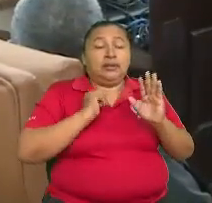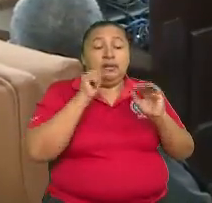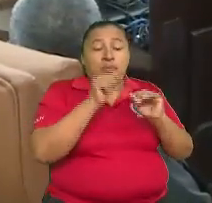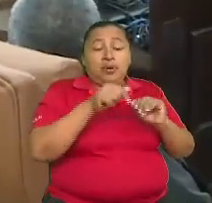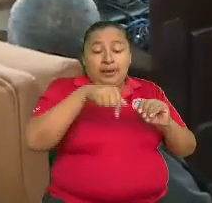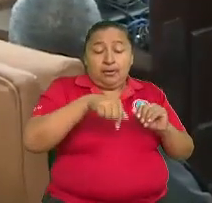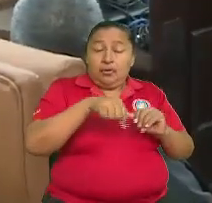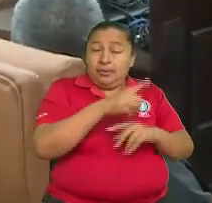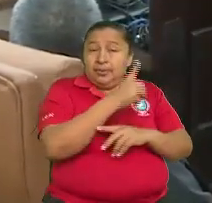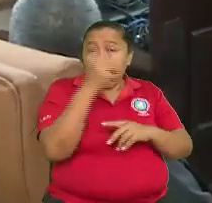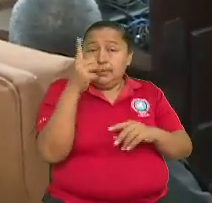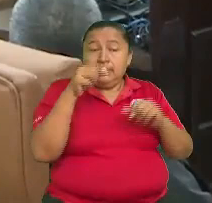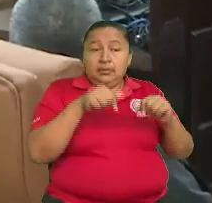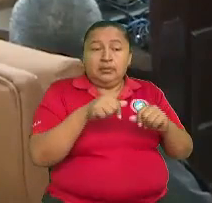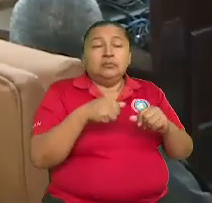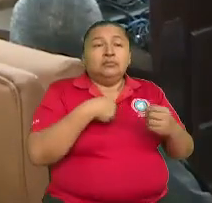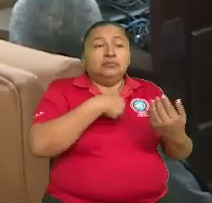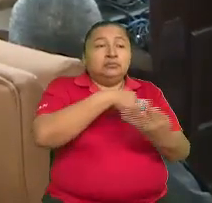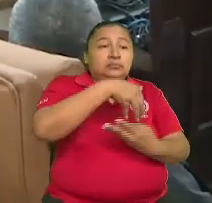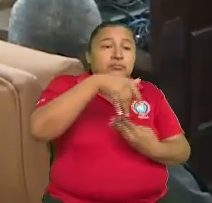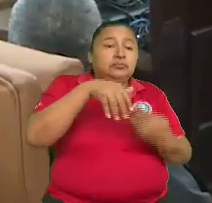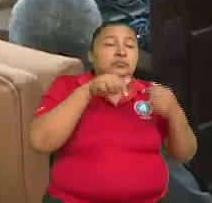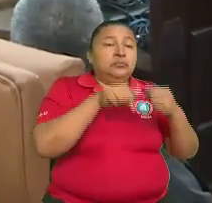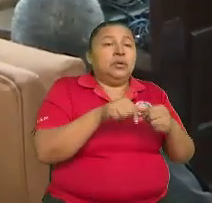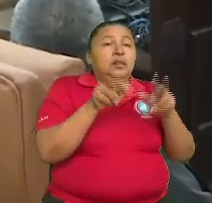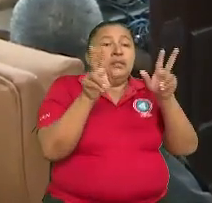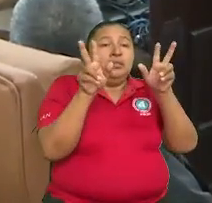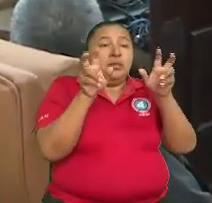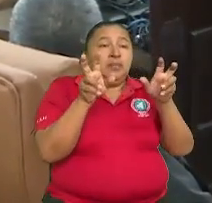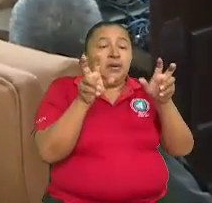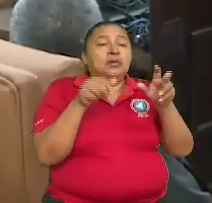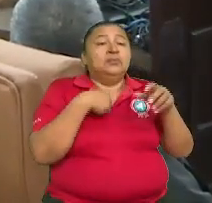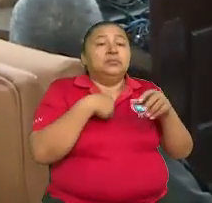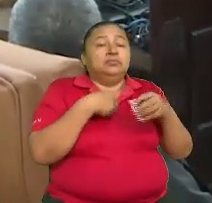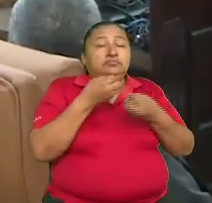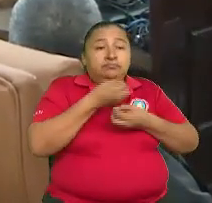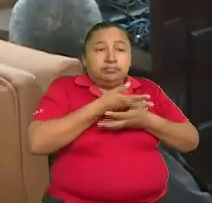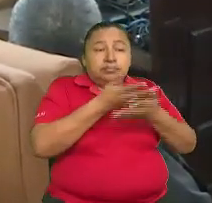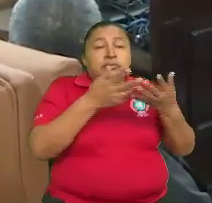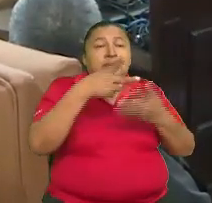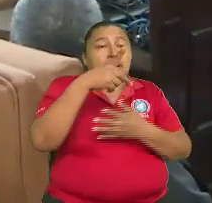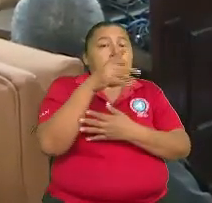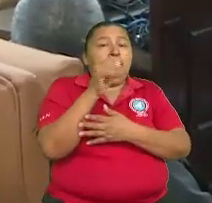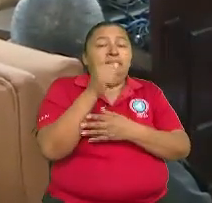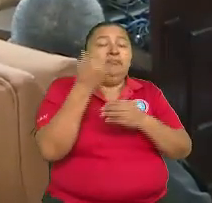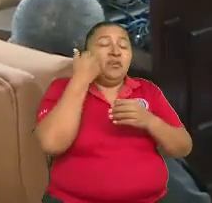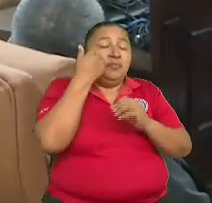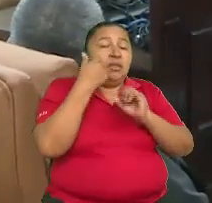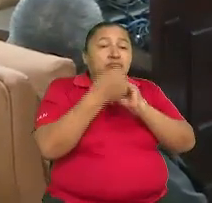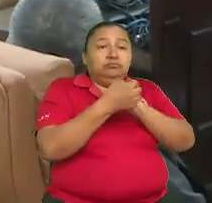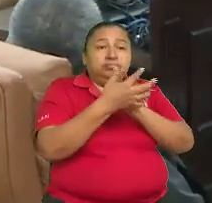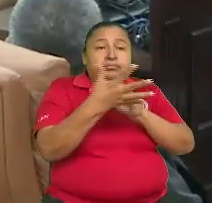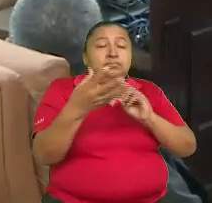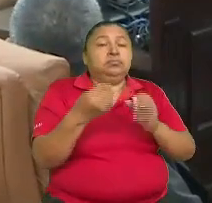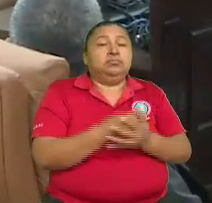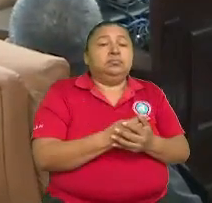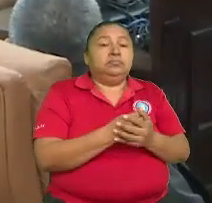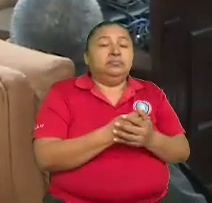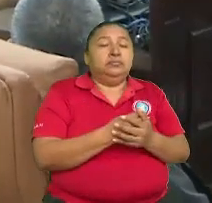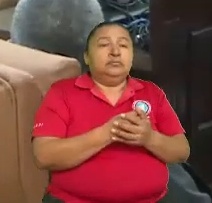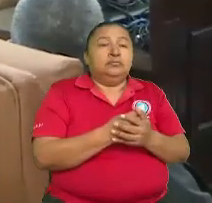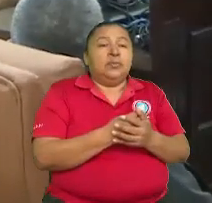al día de hoy en relación al tema de la pandemia. Y